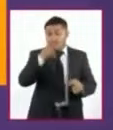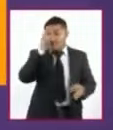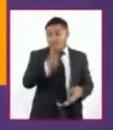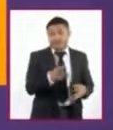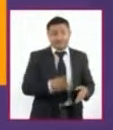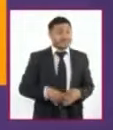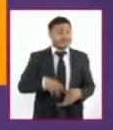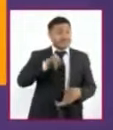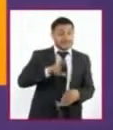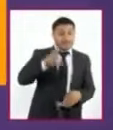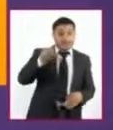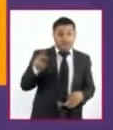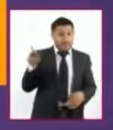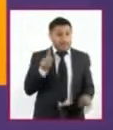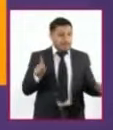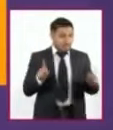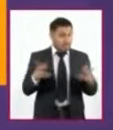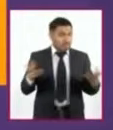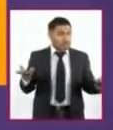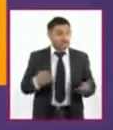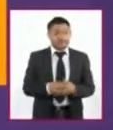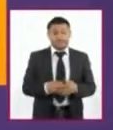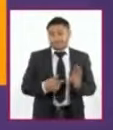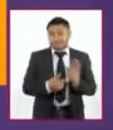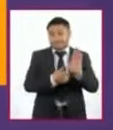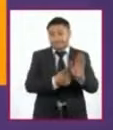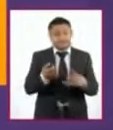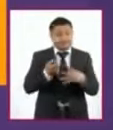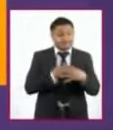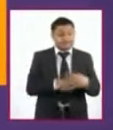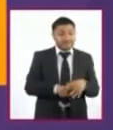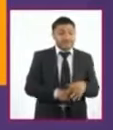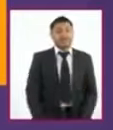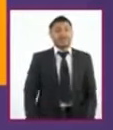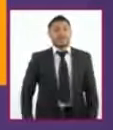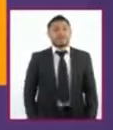y si son simétricas o no. Adelante, comencemos.